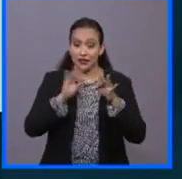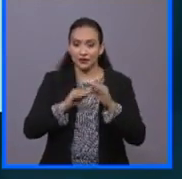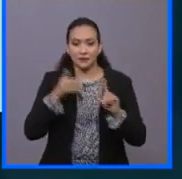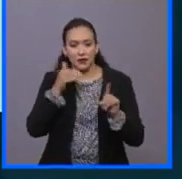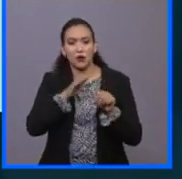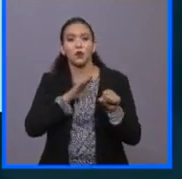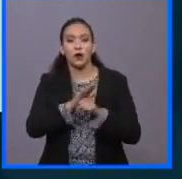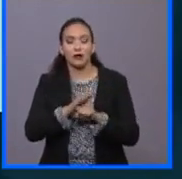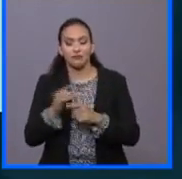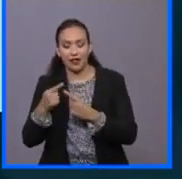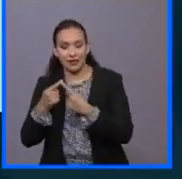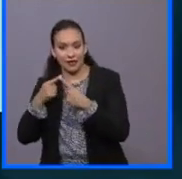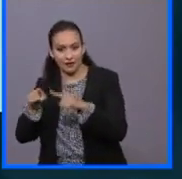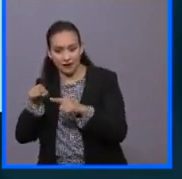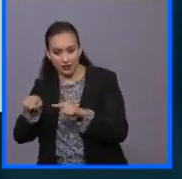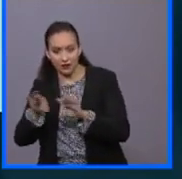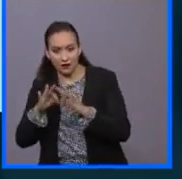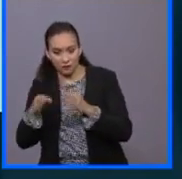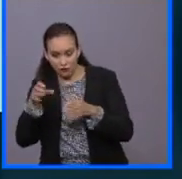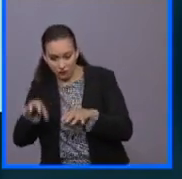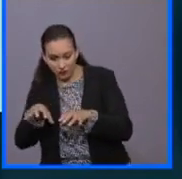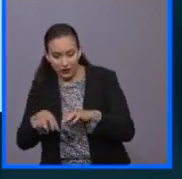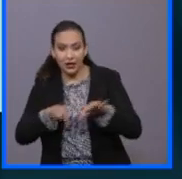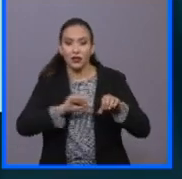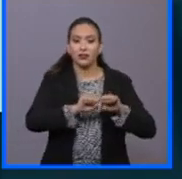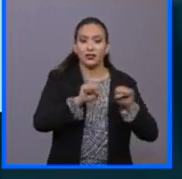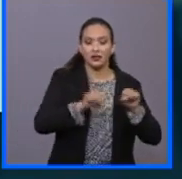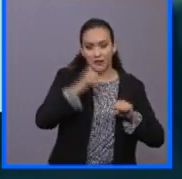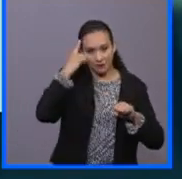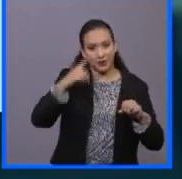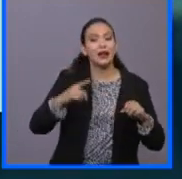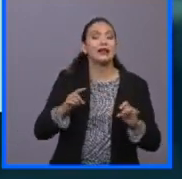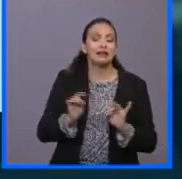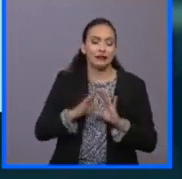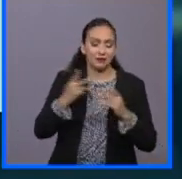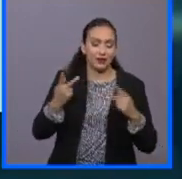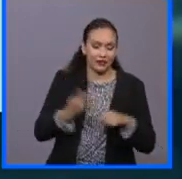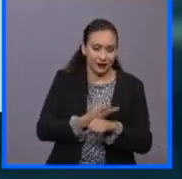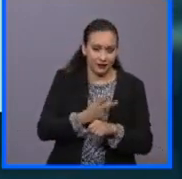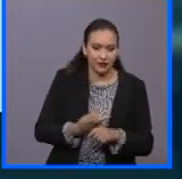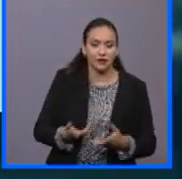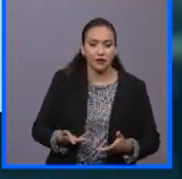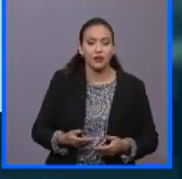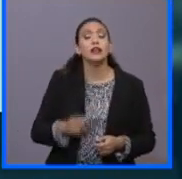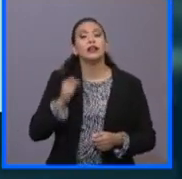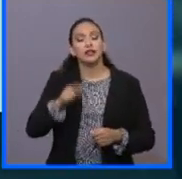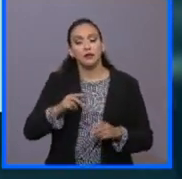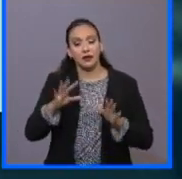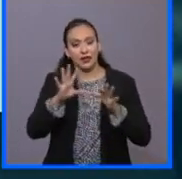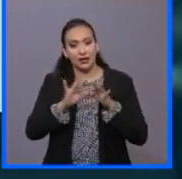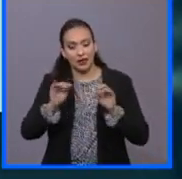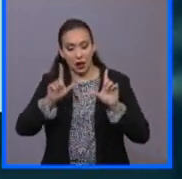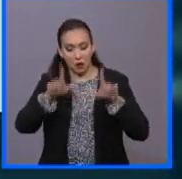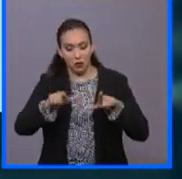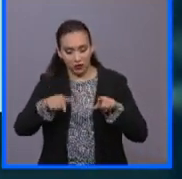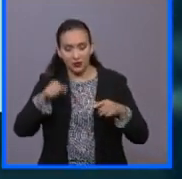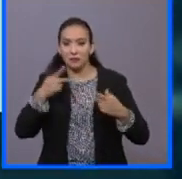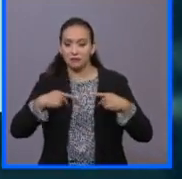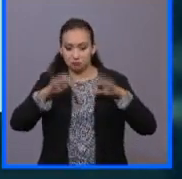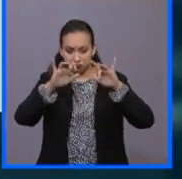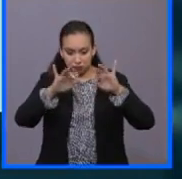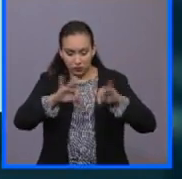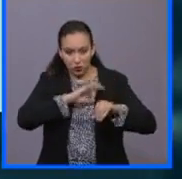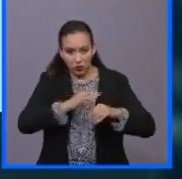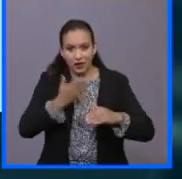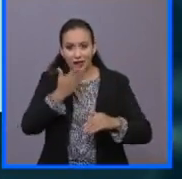en la diferencia entre este mecanismo y el sistema de peticiones y casos, así como el funcionamiento del portal de peticiones de